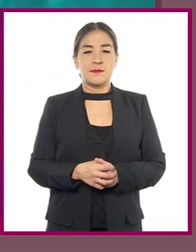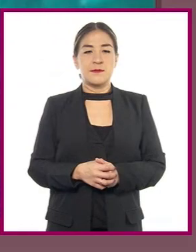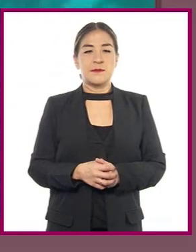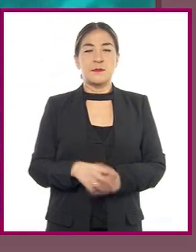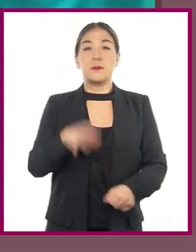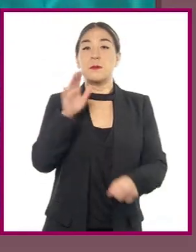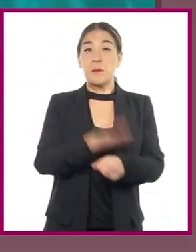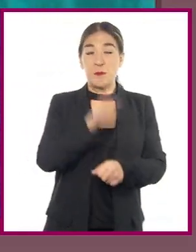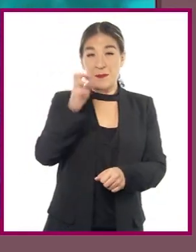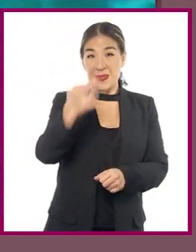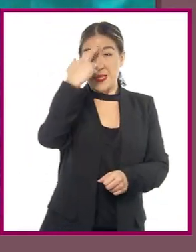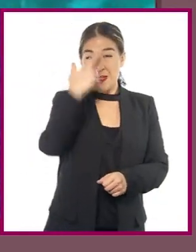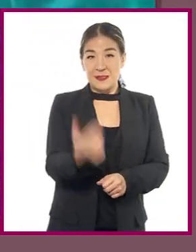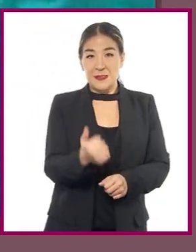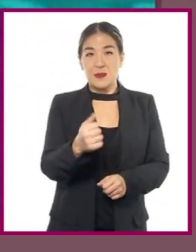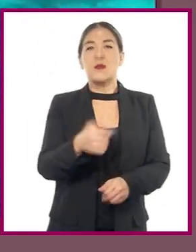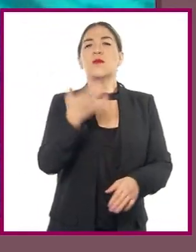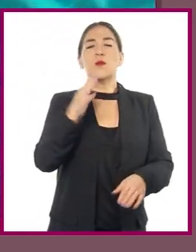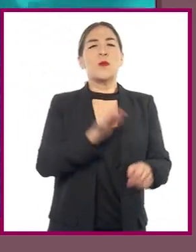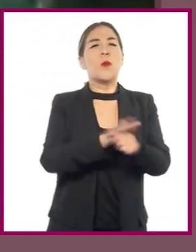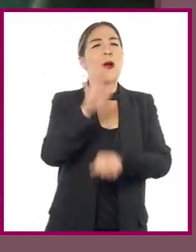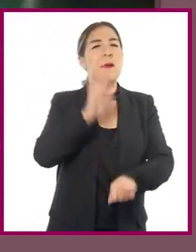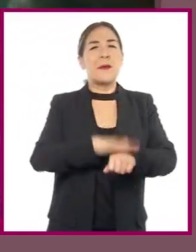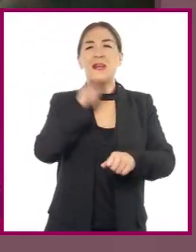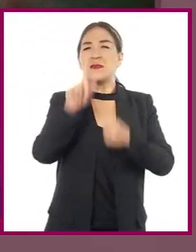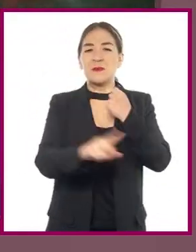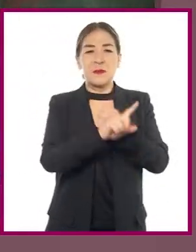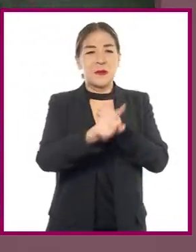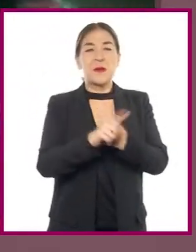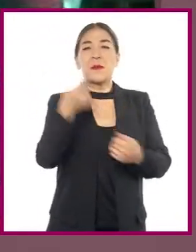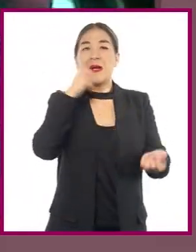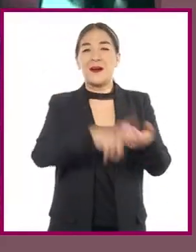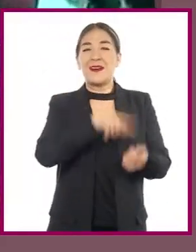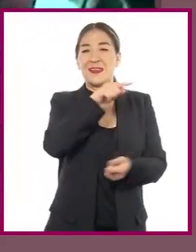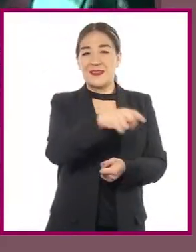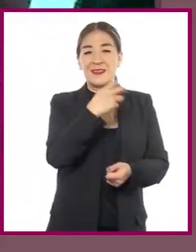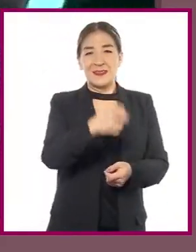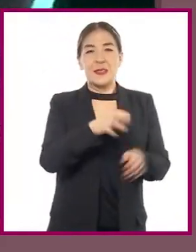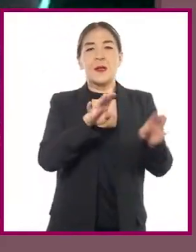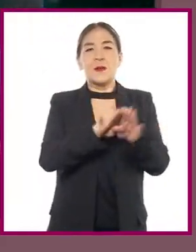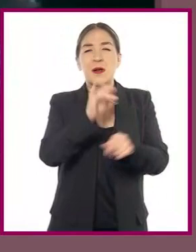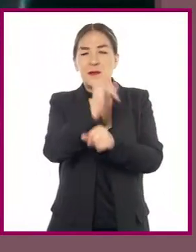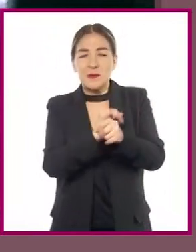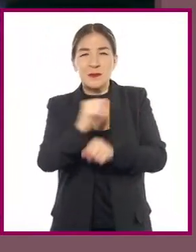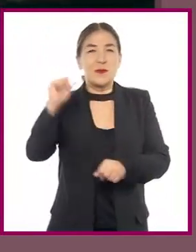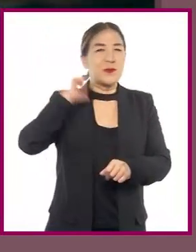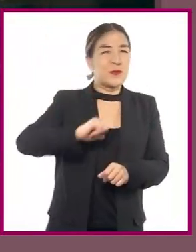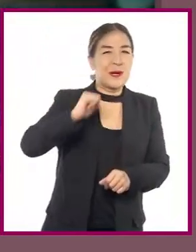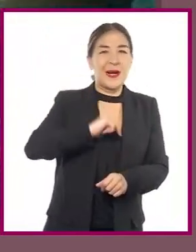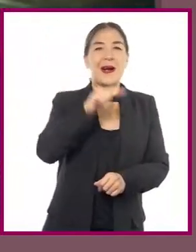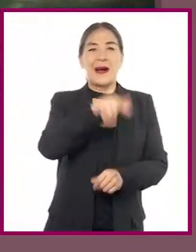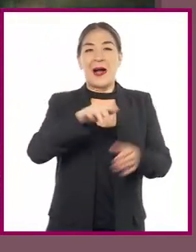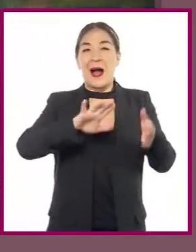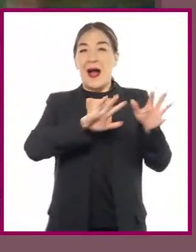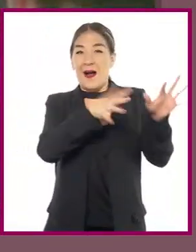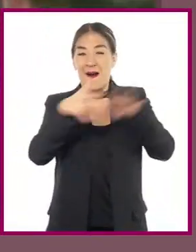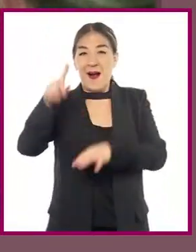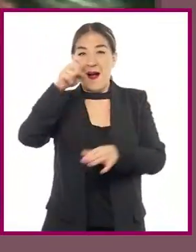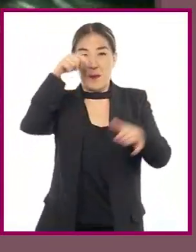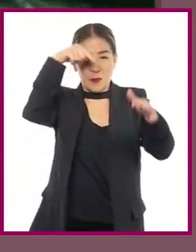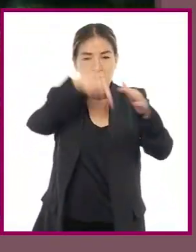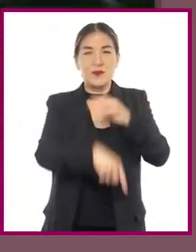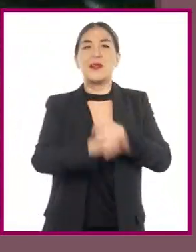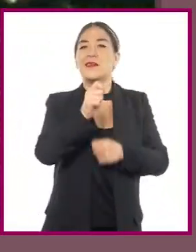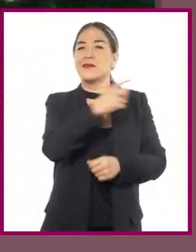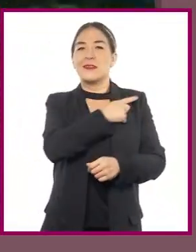Por eso, uno de los mayores desafíos al que se enfrenta la Subdirección de Arqueología Subacuática del INAH es fomentar el